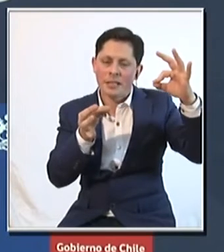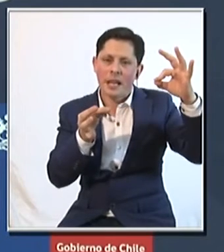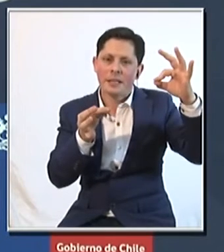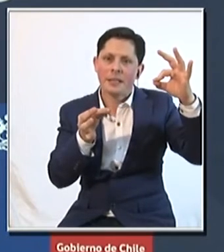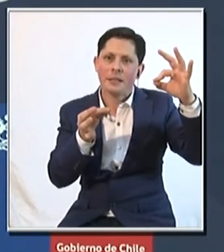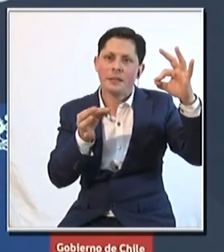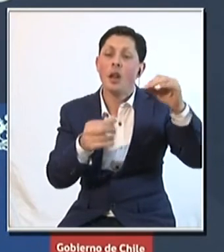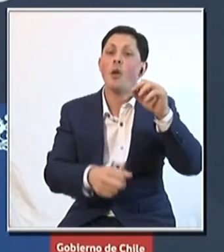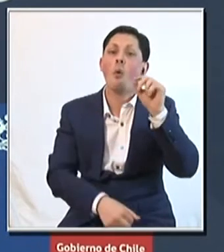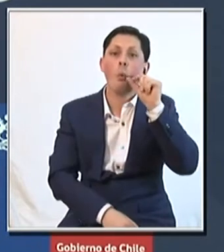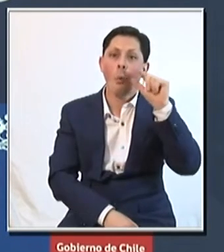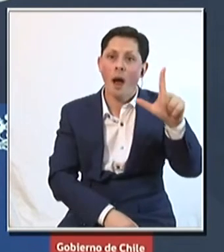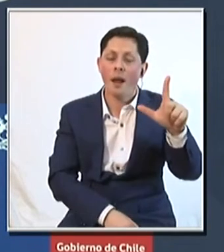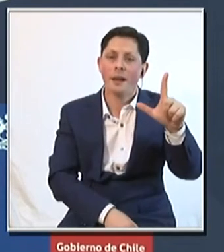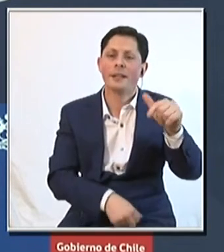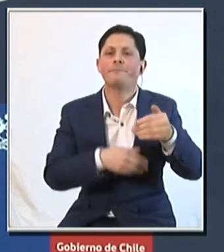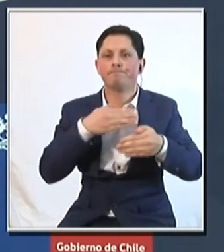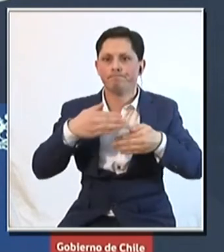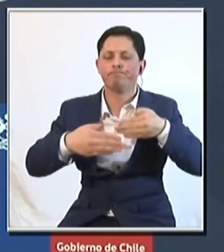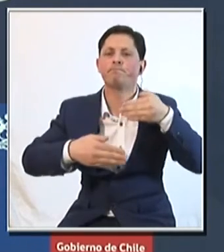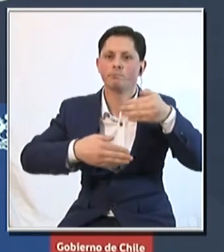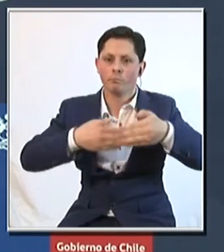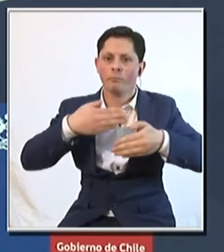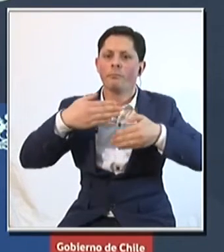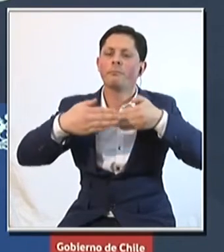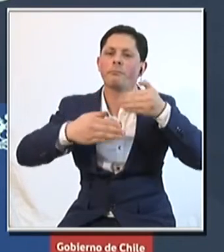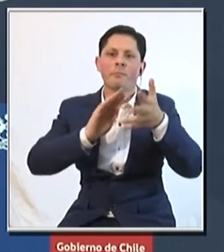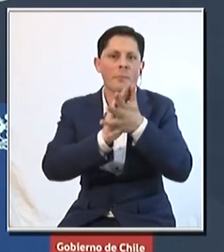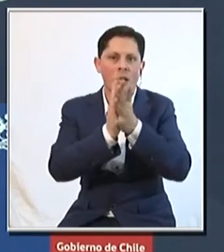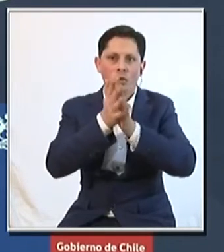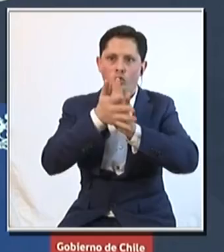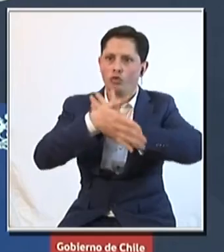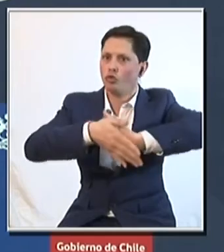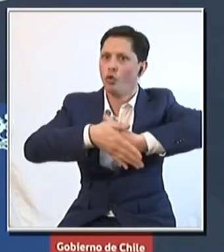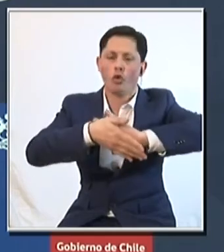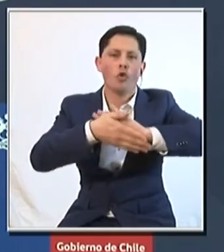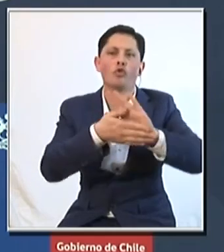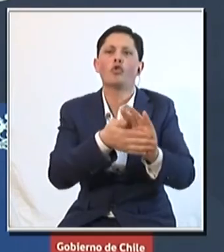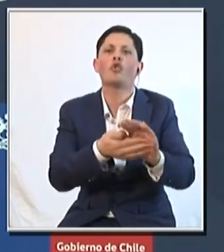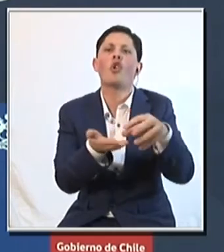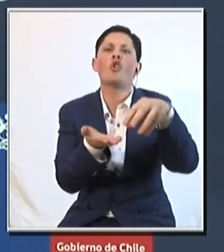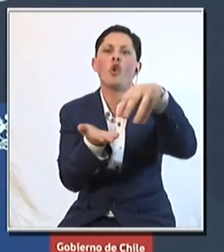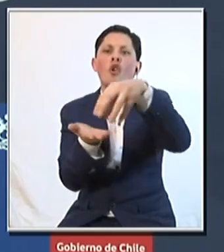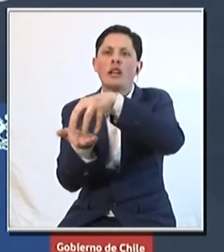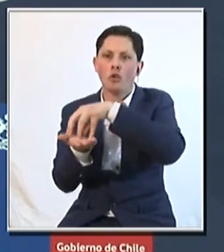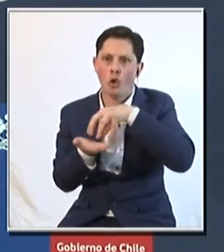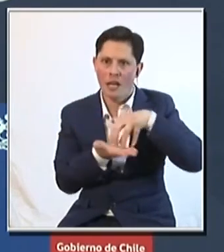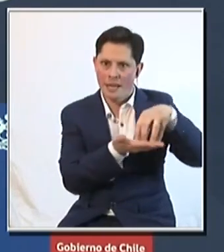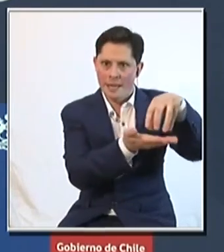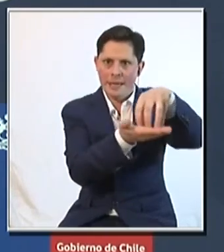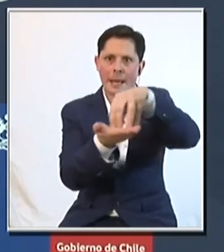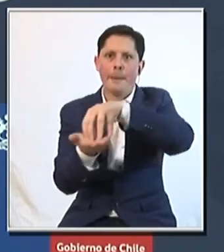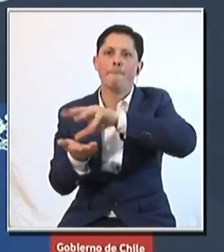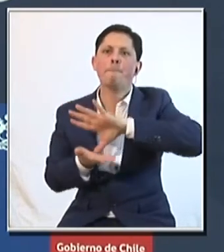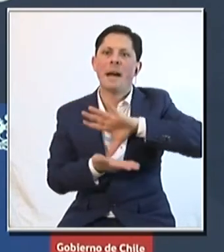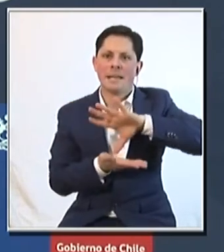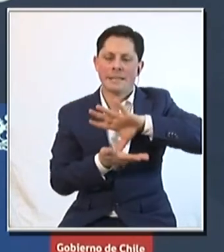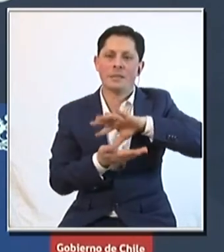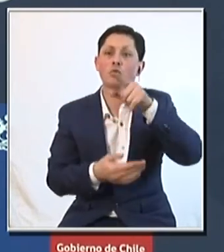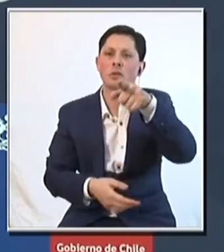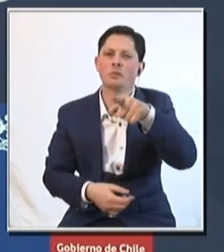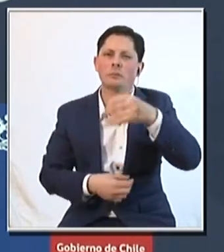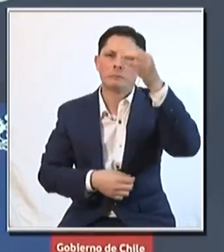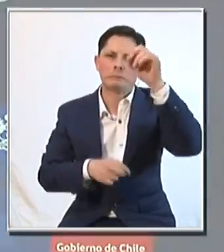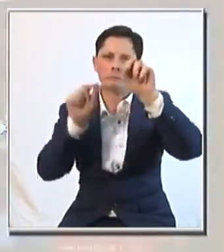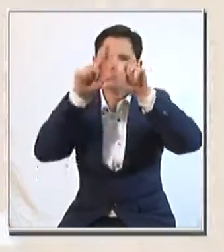casos, la cual continúa con su labor en todos los rincones del país. Si tiene alguno de los síntomas